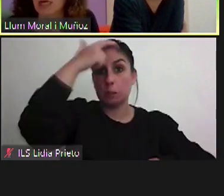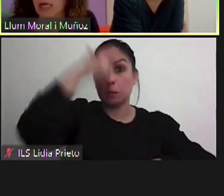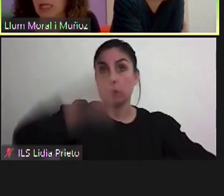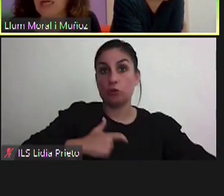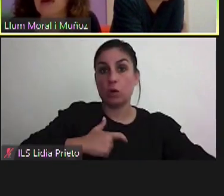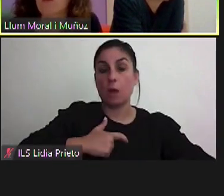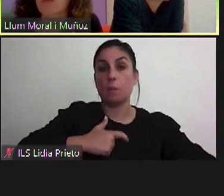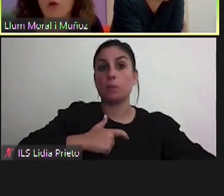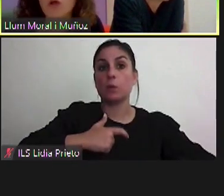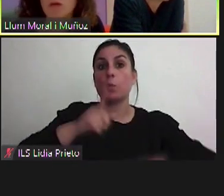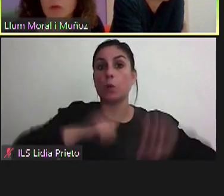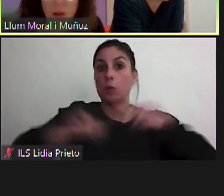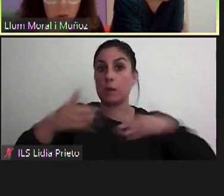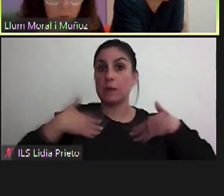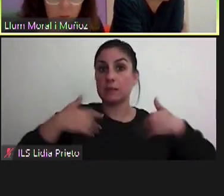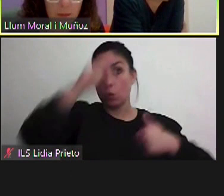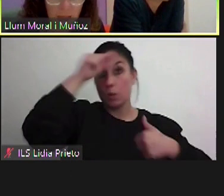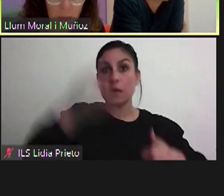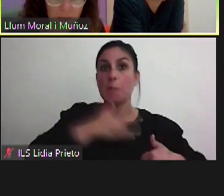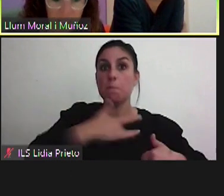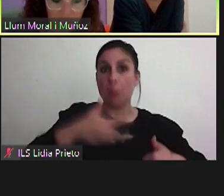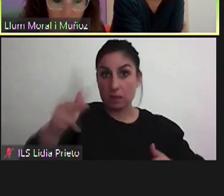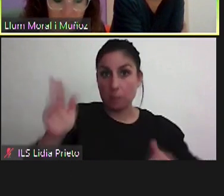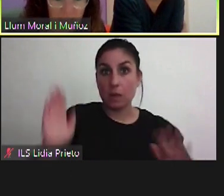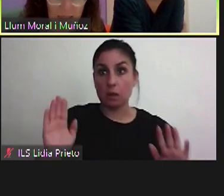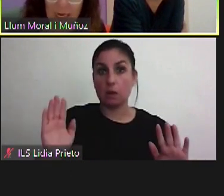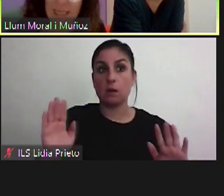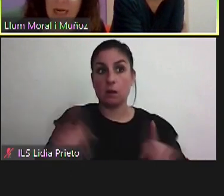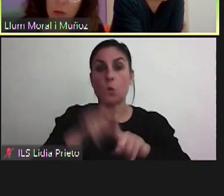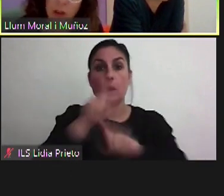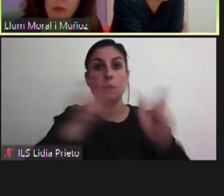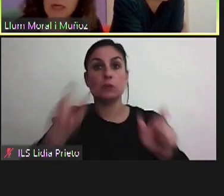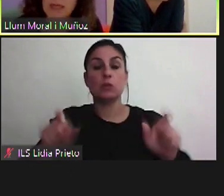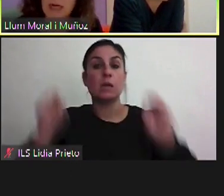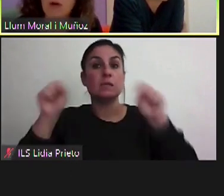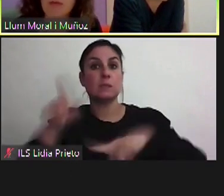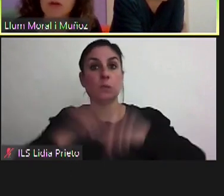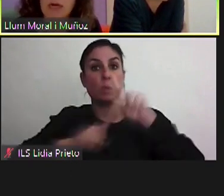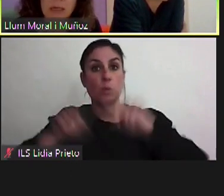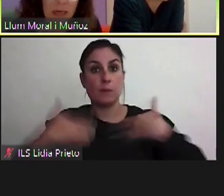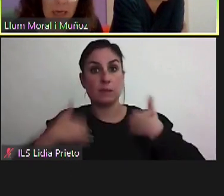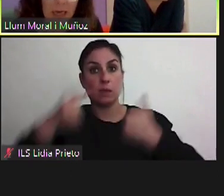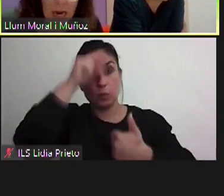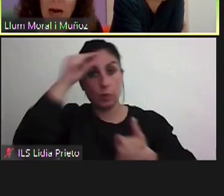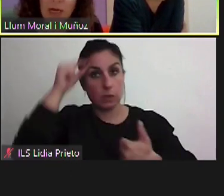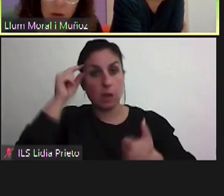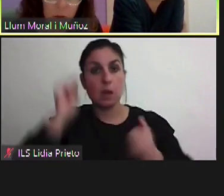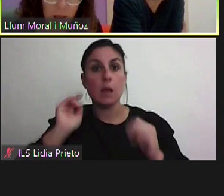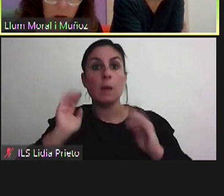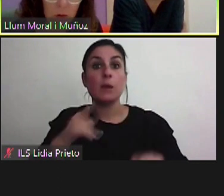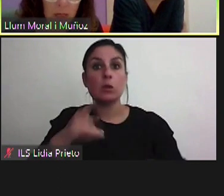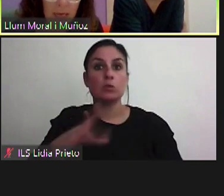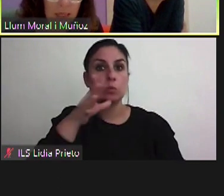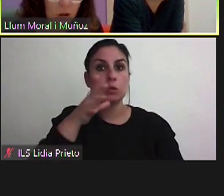sin, etcétera. Pero no es el motivo del problema de salud mental. Es el motivo de que una persona haga un